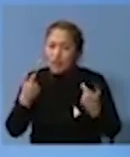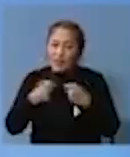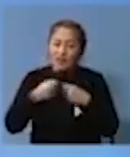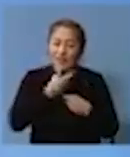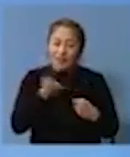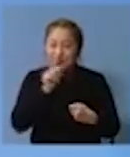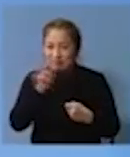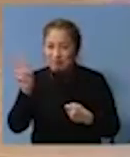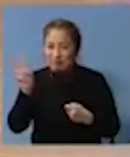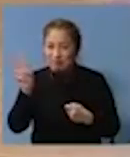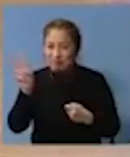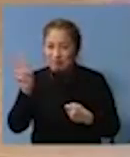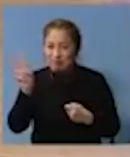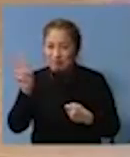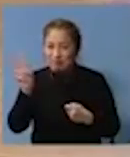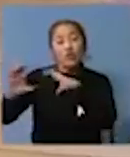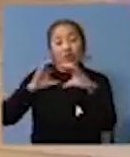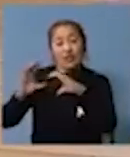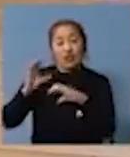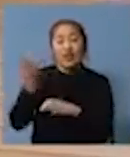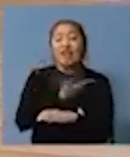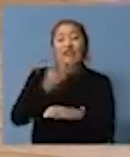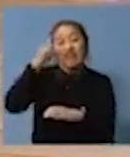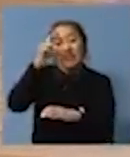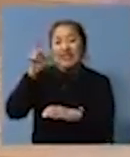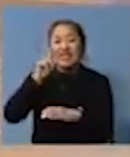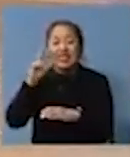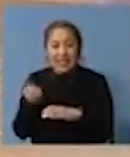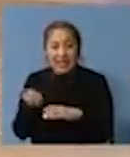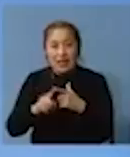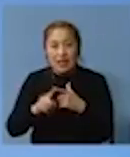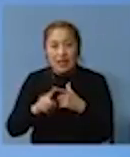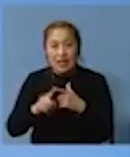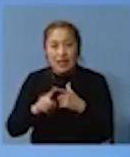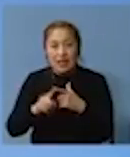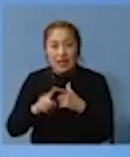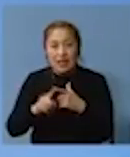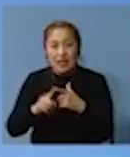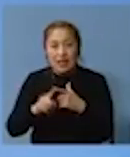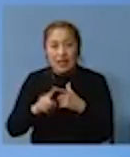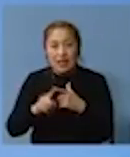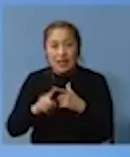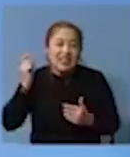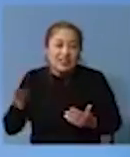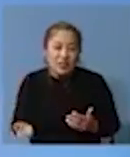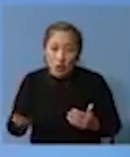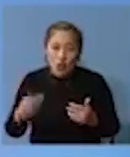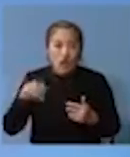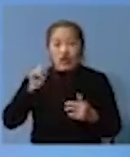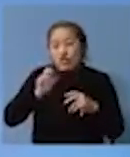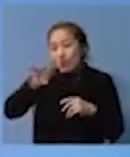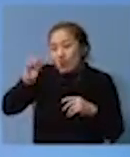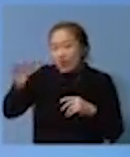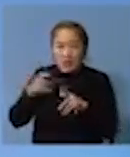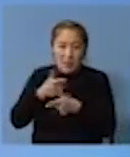la gente. Vamos a ver el diálogo de Julio Ferreira con dos personas de las cuales desconocemos de quiénes se tratan, porque en ningún momento